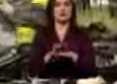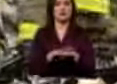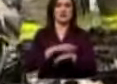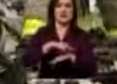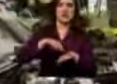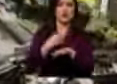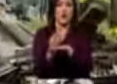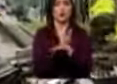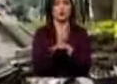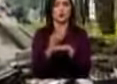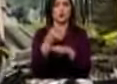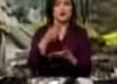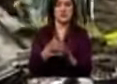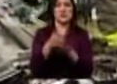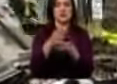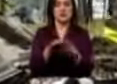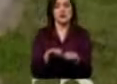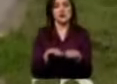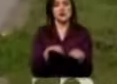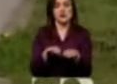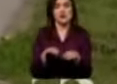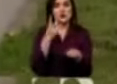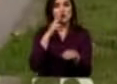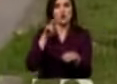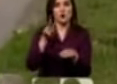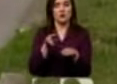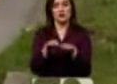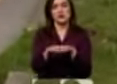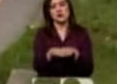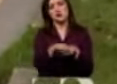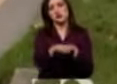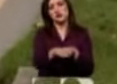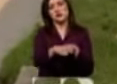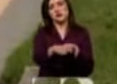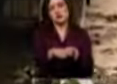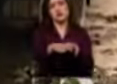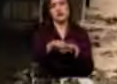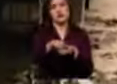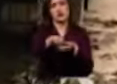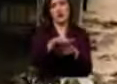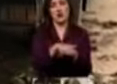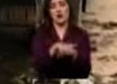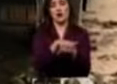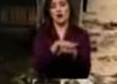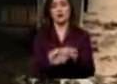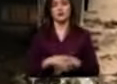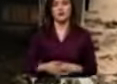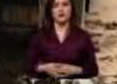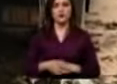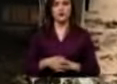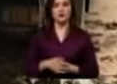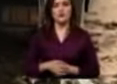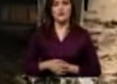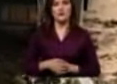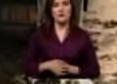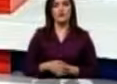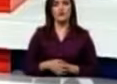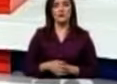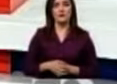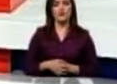durante más de 2 horas. En la zona se observaban largas filas de automotores. Fernanda Ceballos, 24